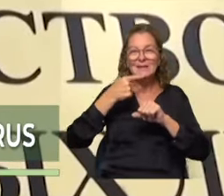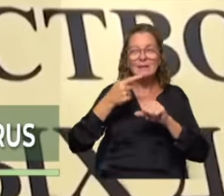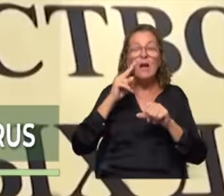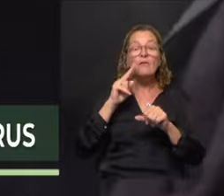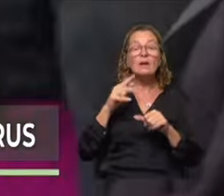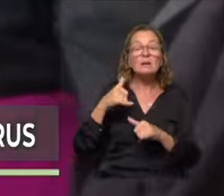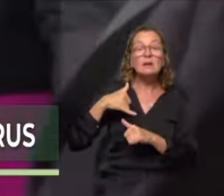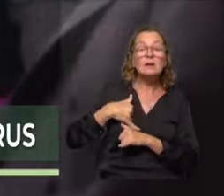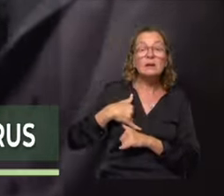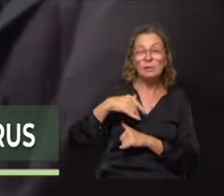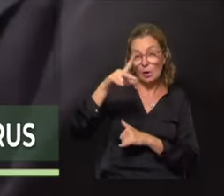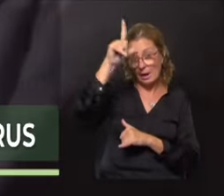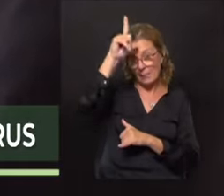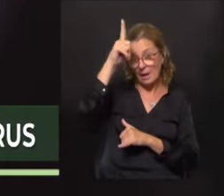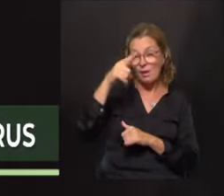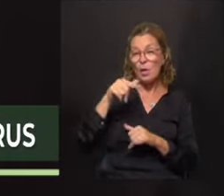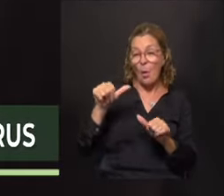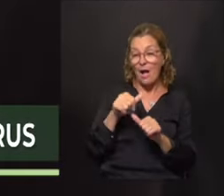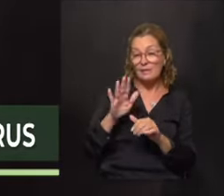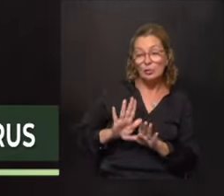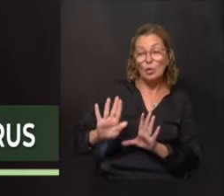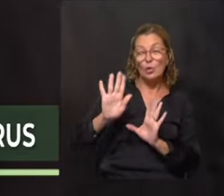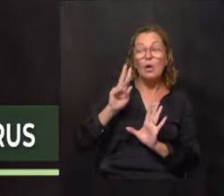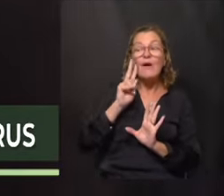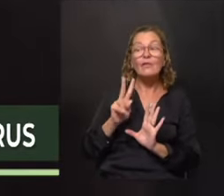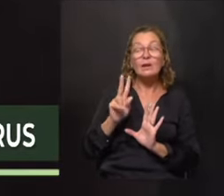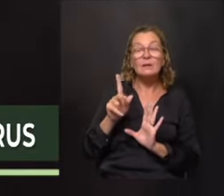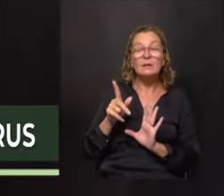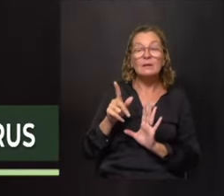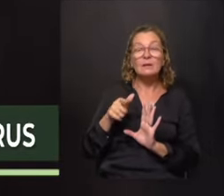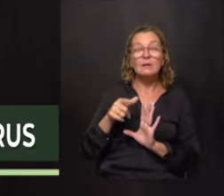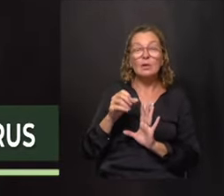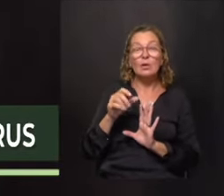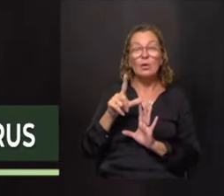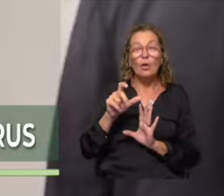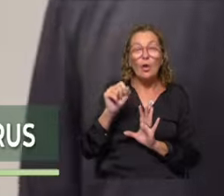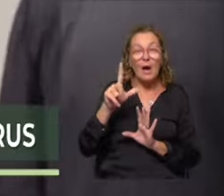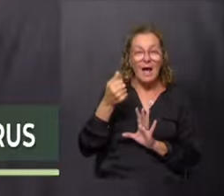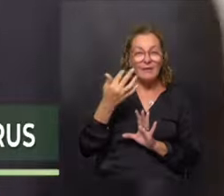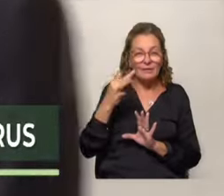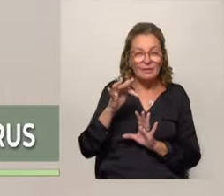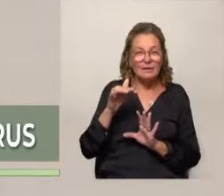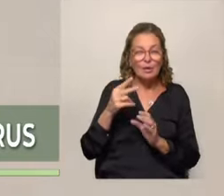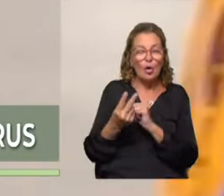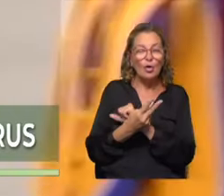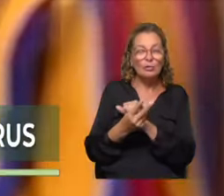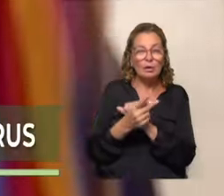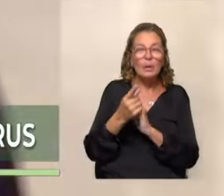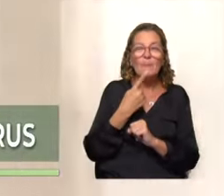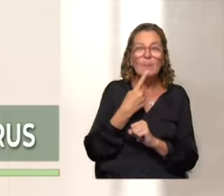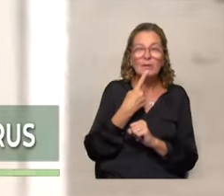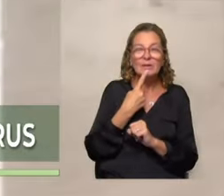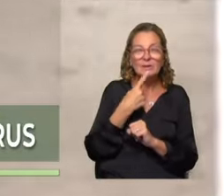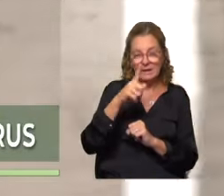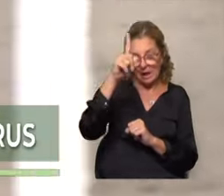el ejército alemán lo hace por iniciativa propia y hasta qué punto el canciller Olaf Scholz controla todo esto o si es parte de la política estatal